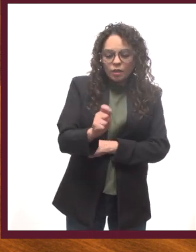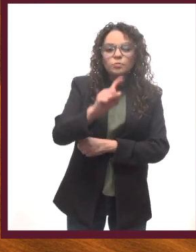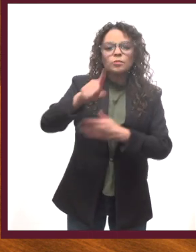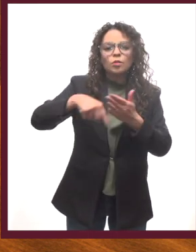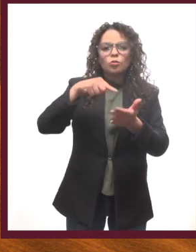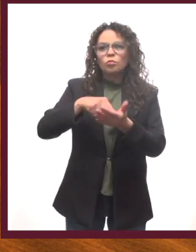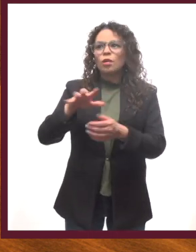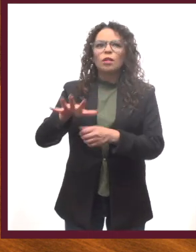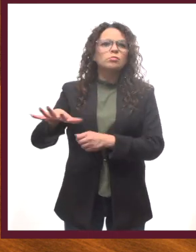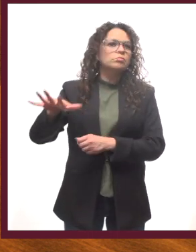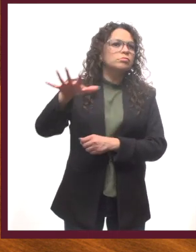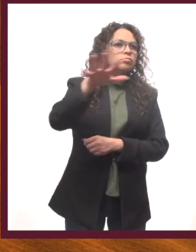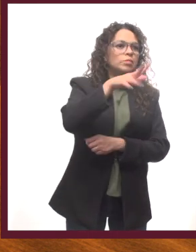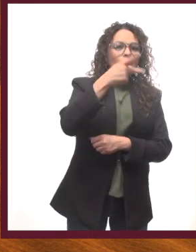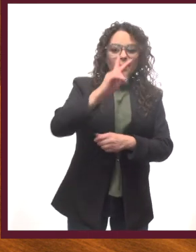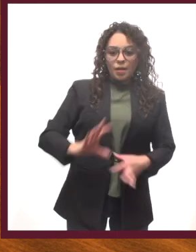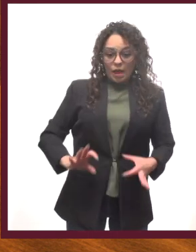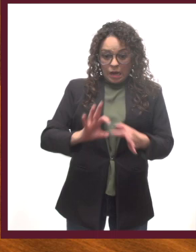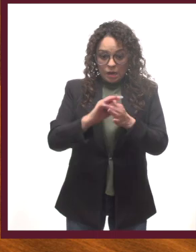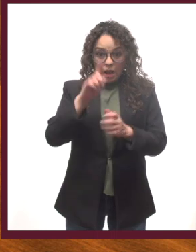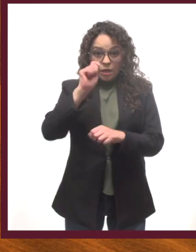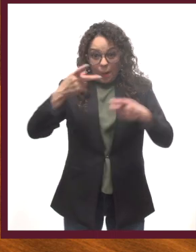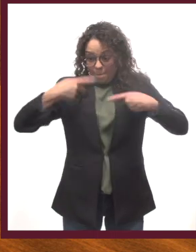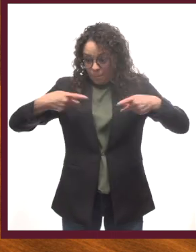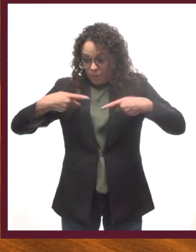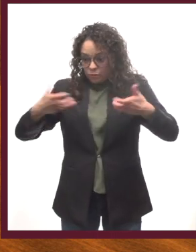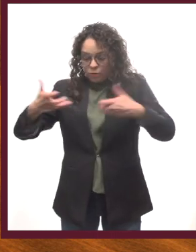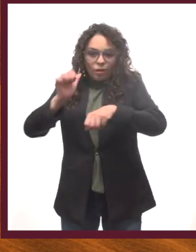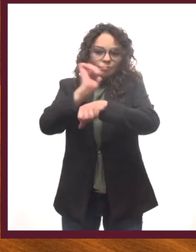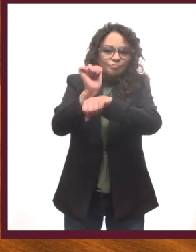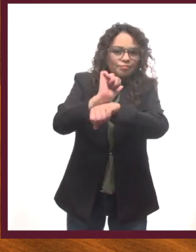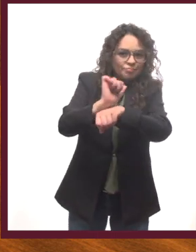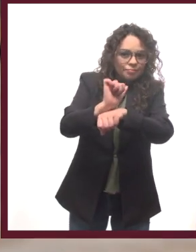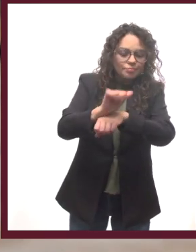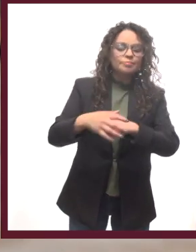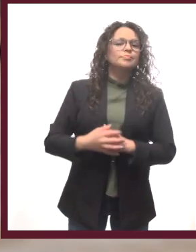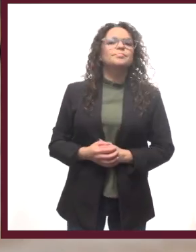incluye una parte del escenario, pero está presente el personaje.